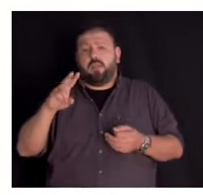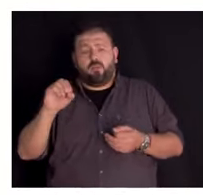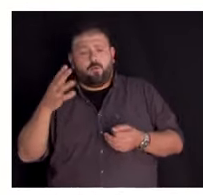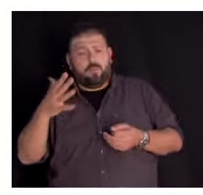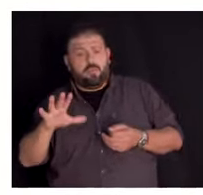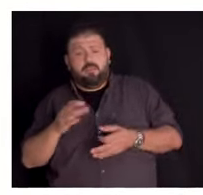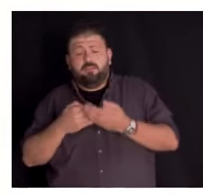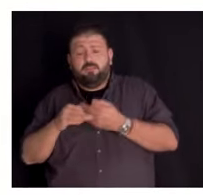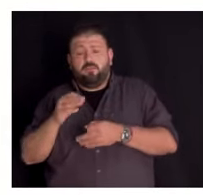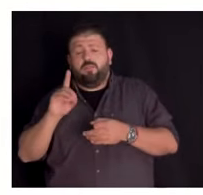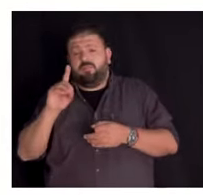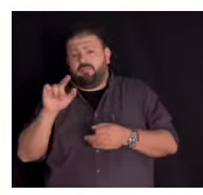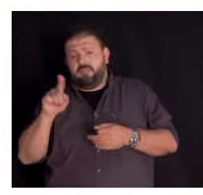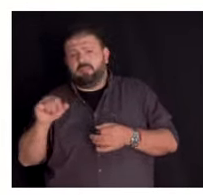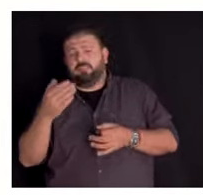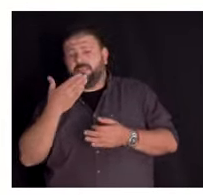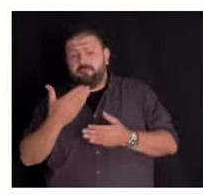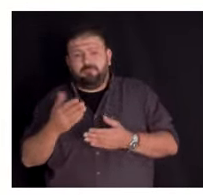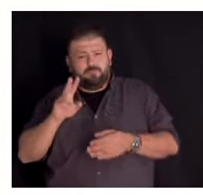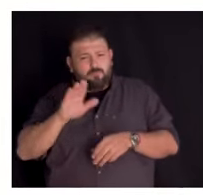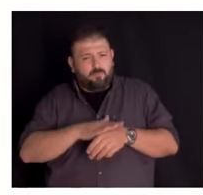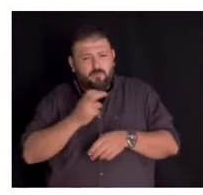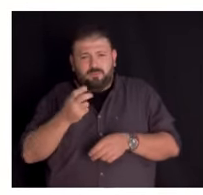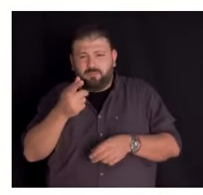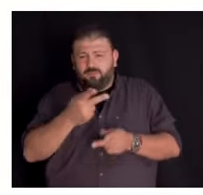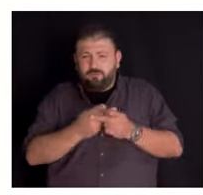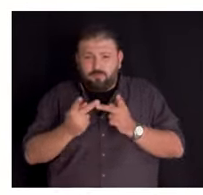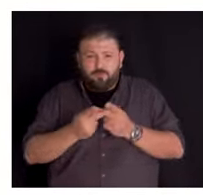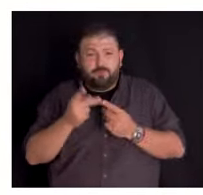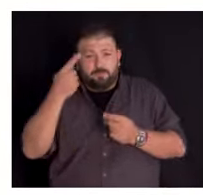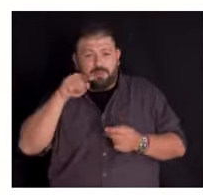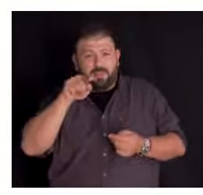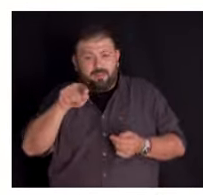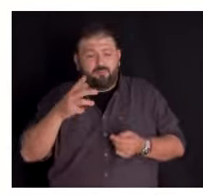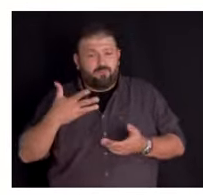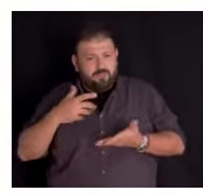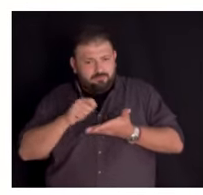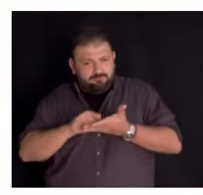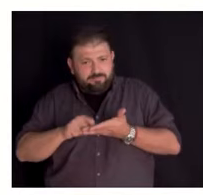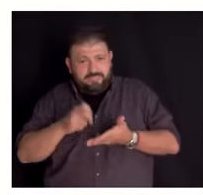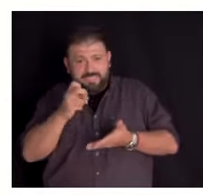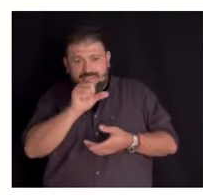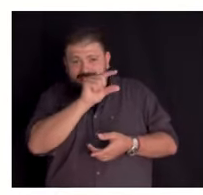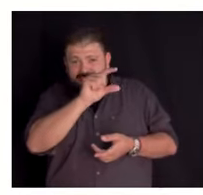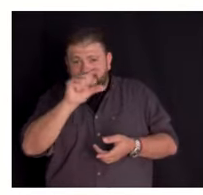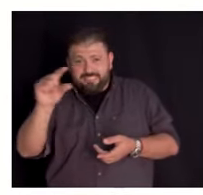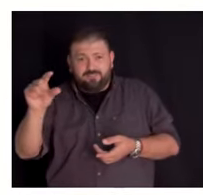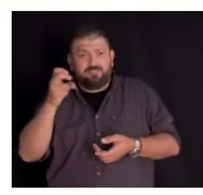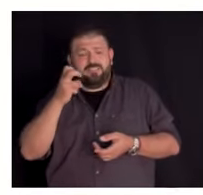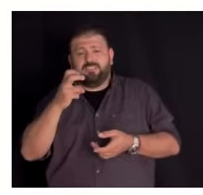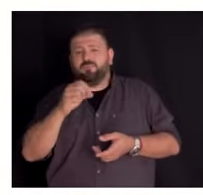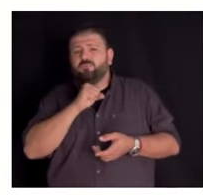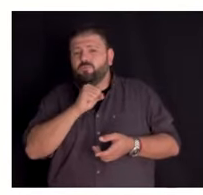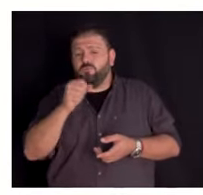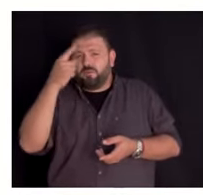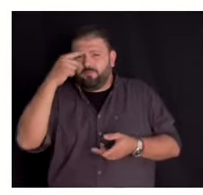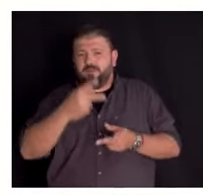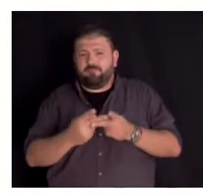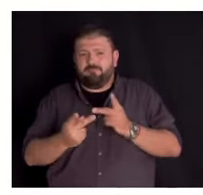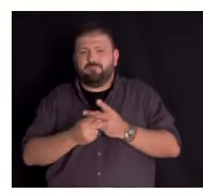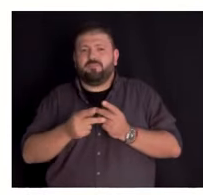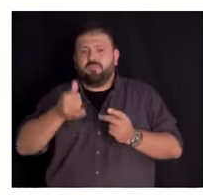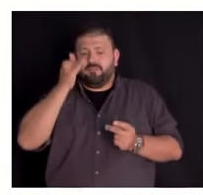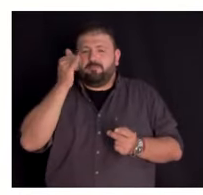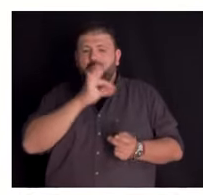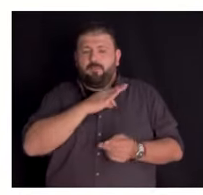otros productos, así es que por favor hay que tenerlos ya en la lista y bueno, sobre todo comenzar a realizar nuestro